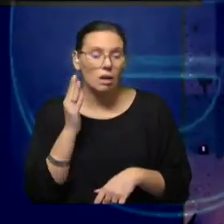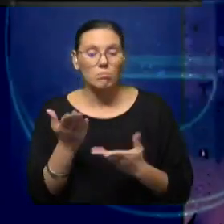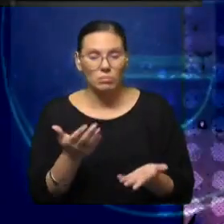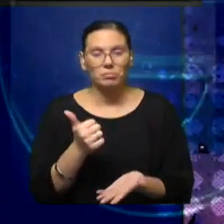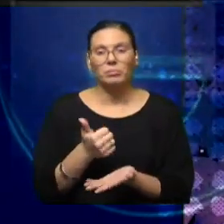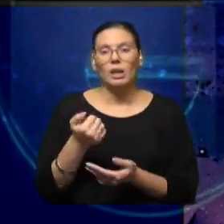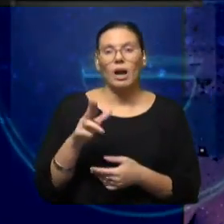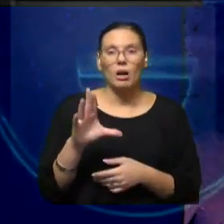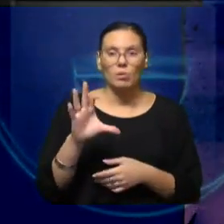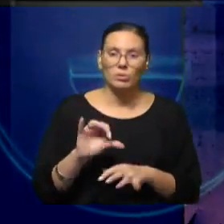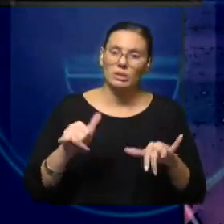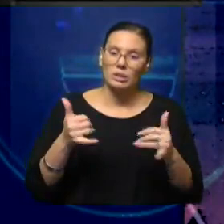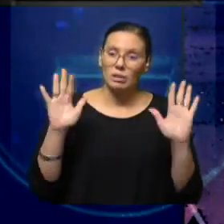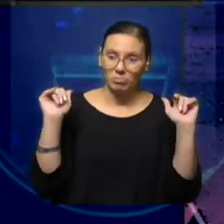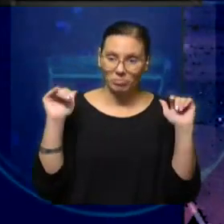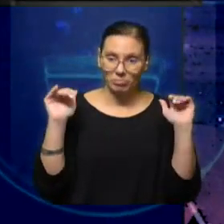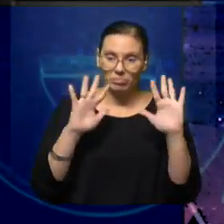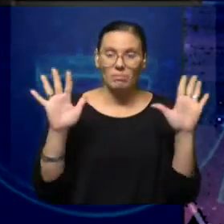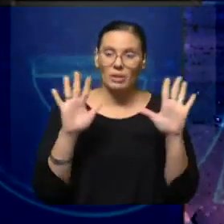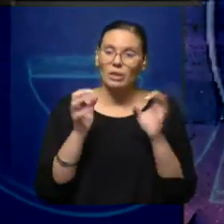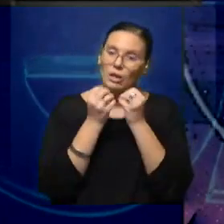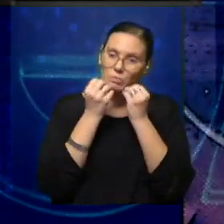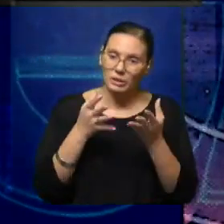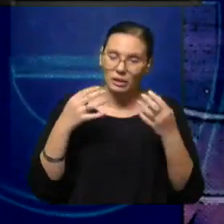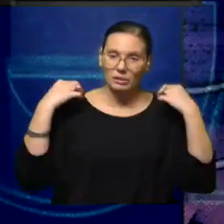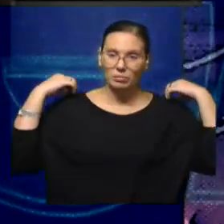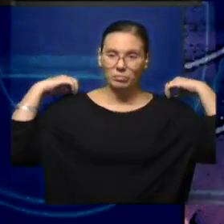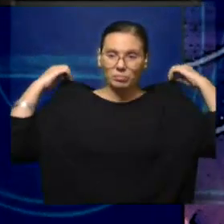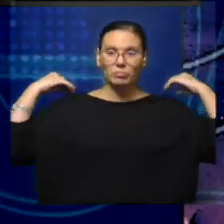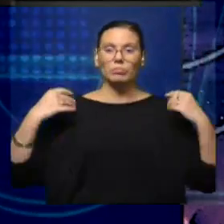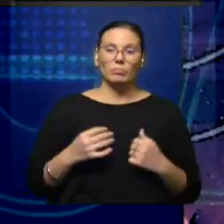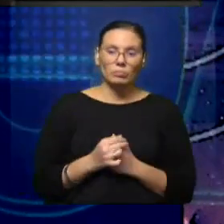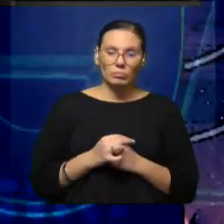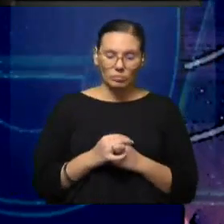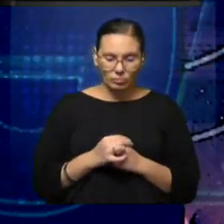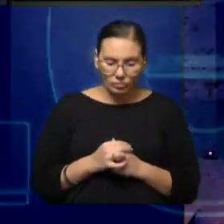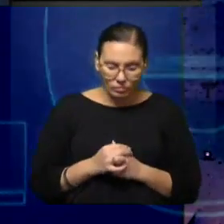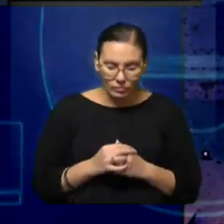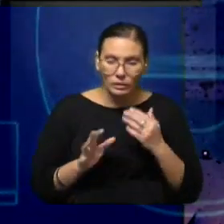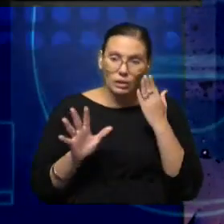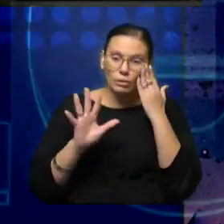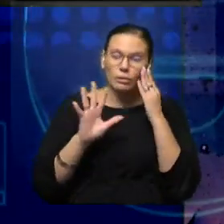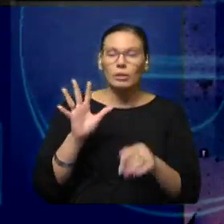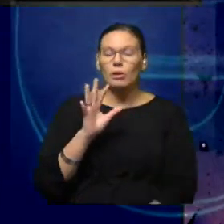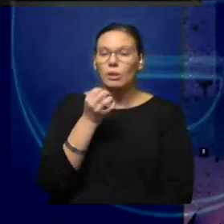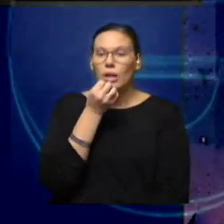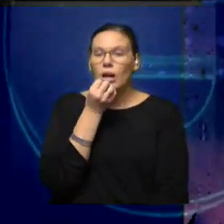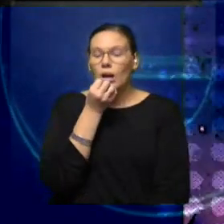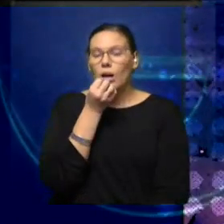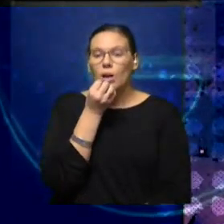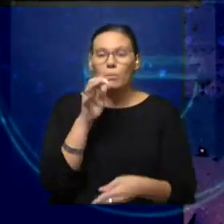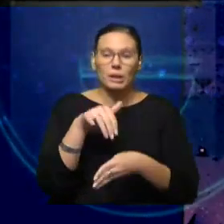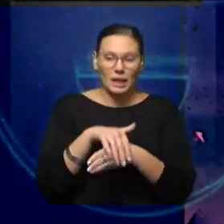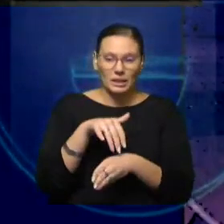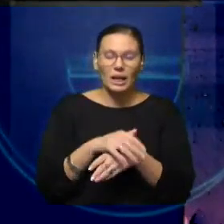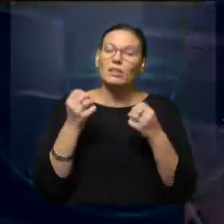del otro lado, a quien ya saludamos. Agustina, ¿cómo estás? Hola, bella. Hola, hola, buenas tardes, compañeros,